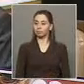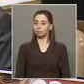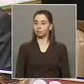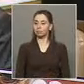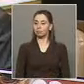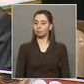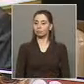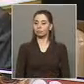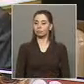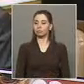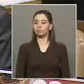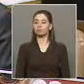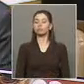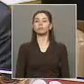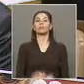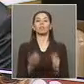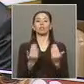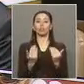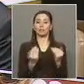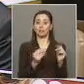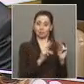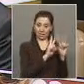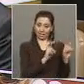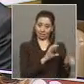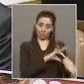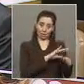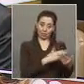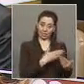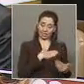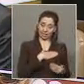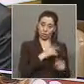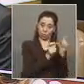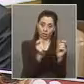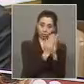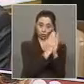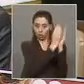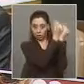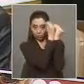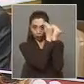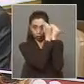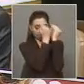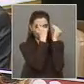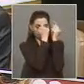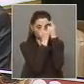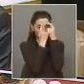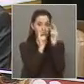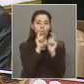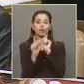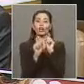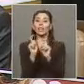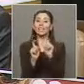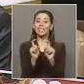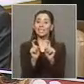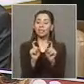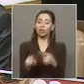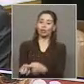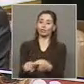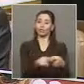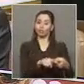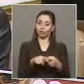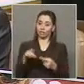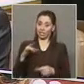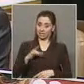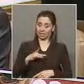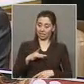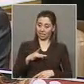Lo que se requiere, por lo tanto, en el área de la salud, son estudiantes que se formen con pensamiento crítico. Y la sociedad chilena